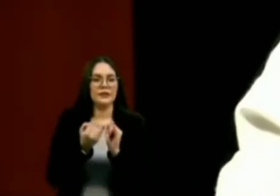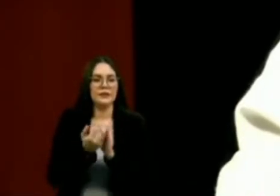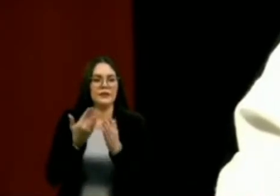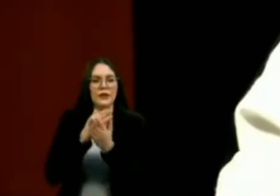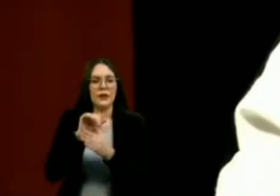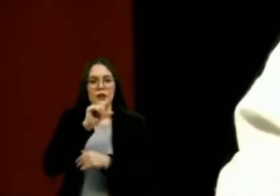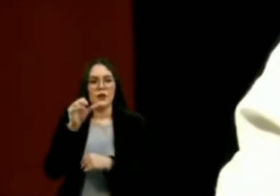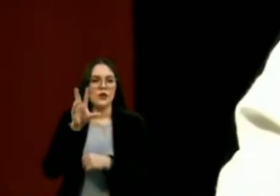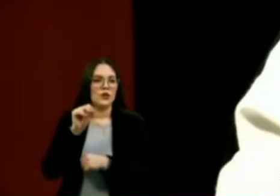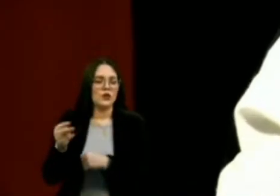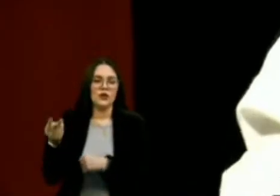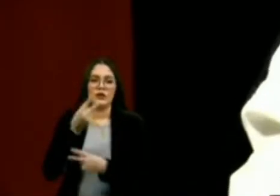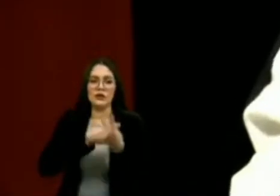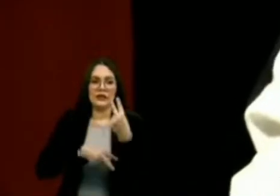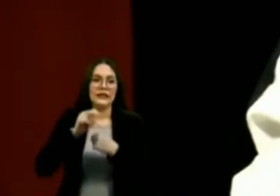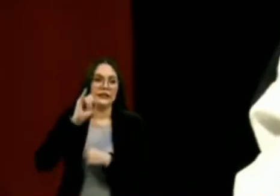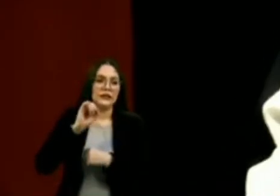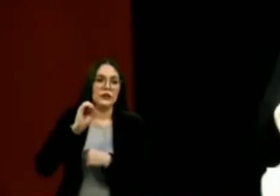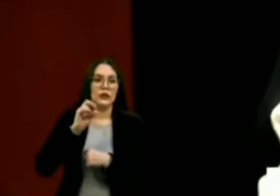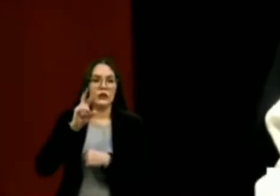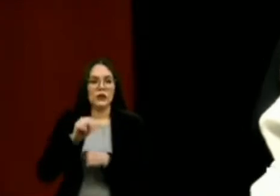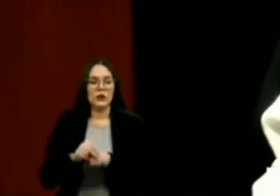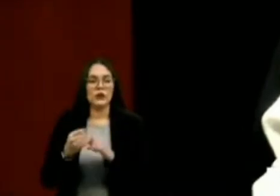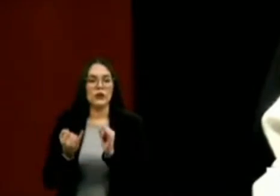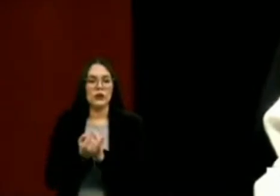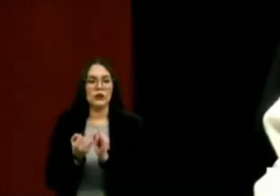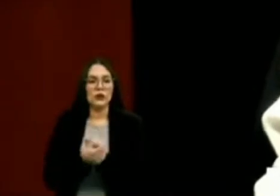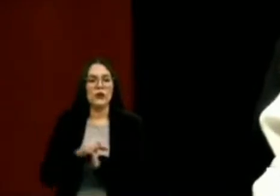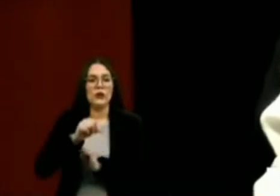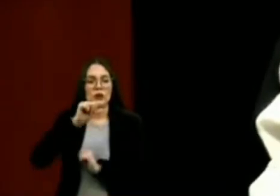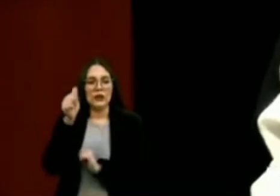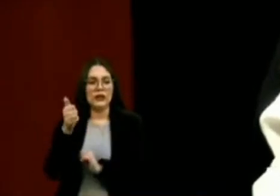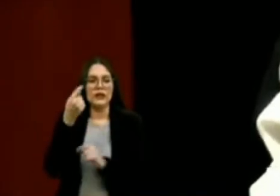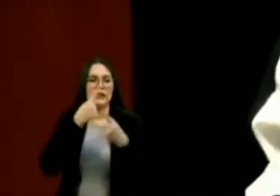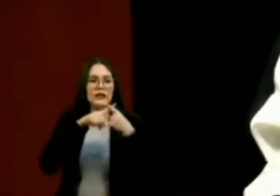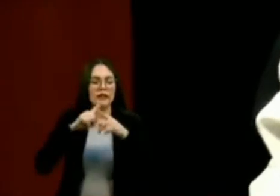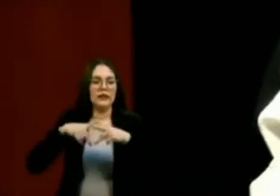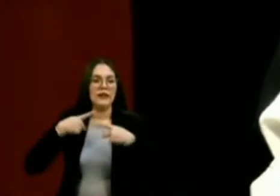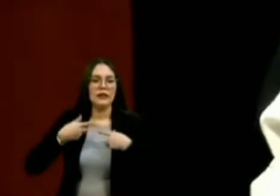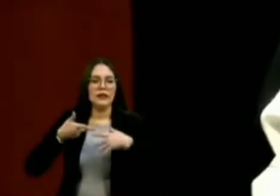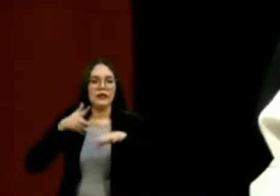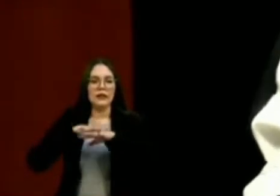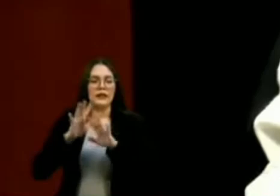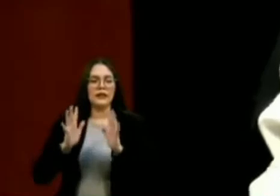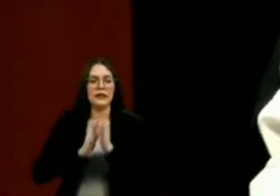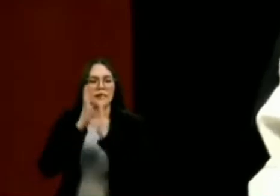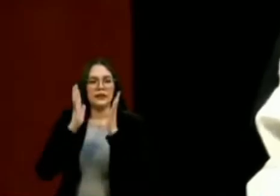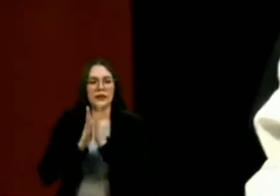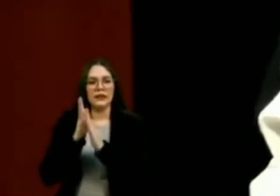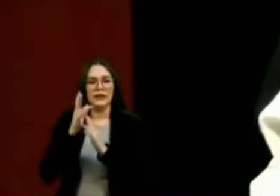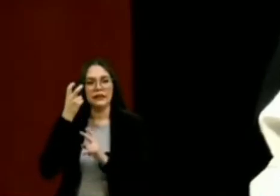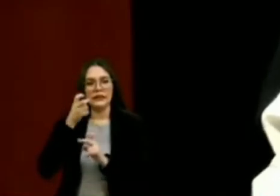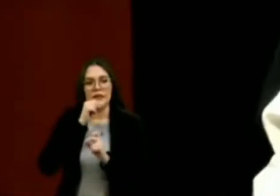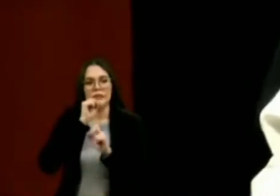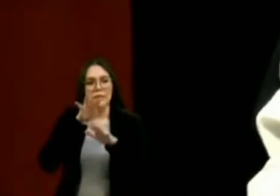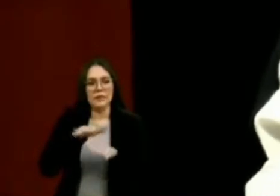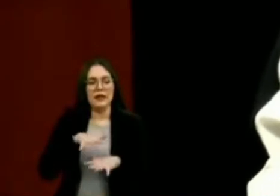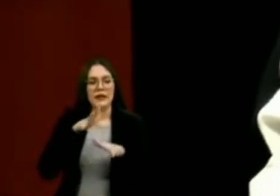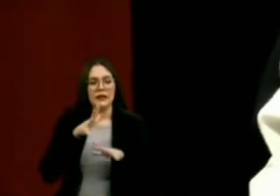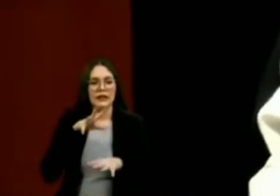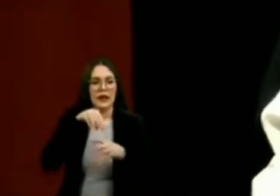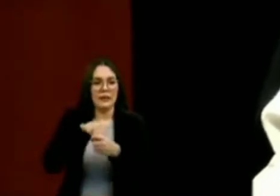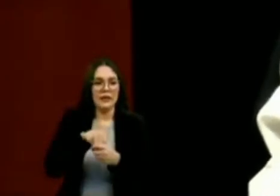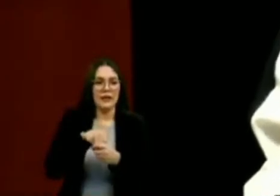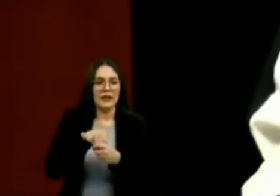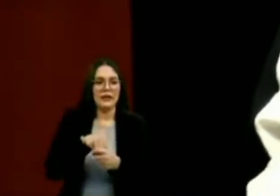Baja California Sur. De cualquiera de los miembros, de los senadores integrantes de esta asamblea. Lo